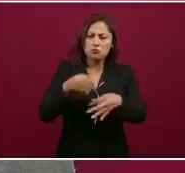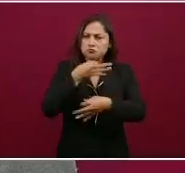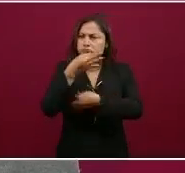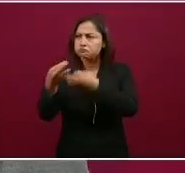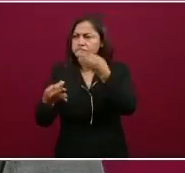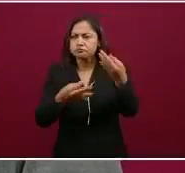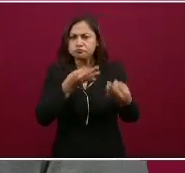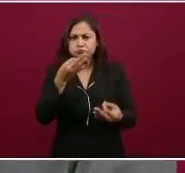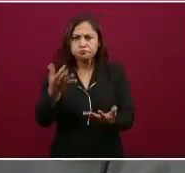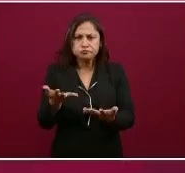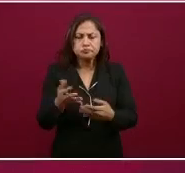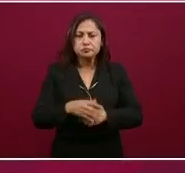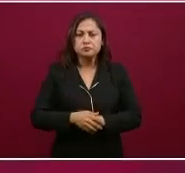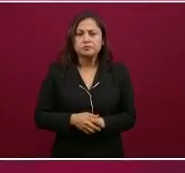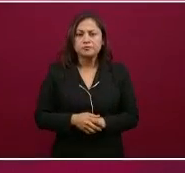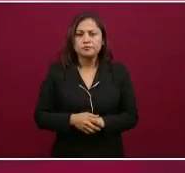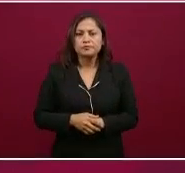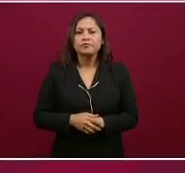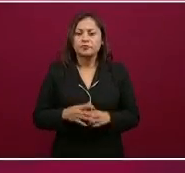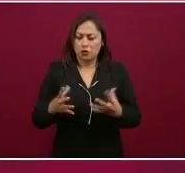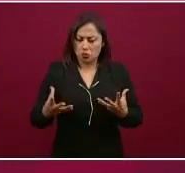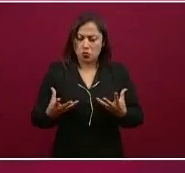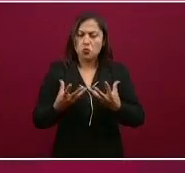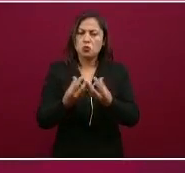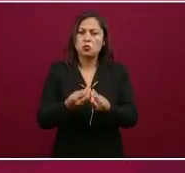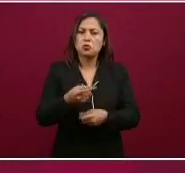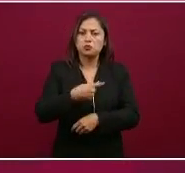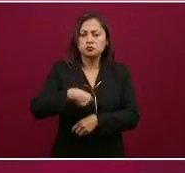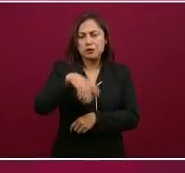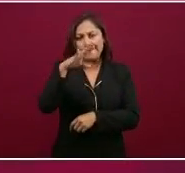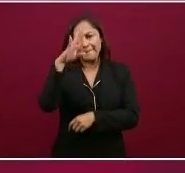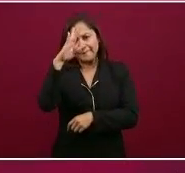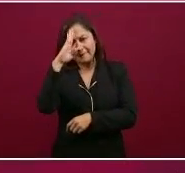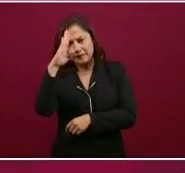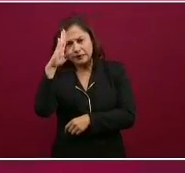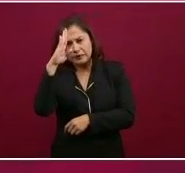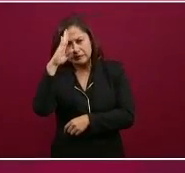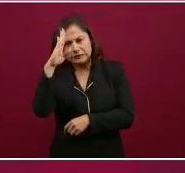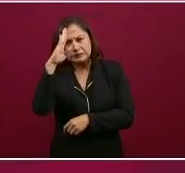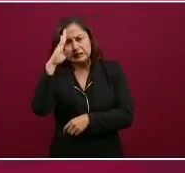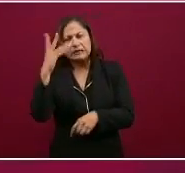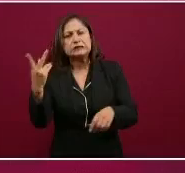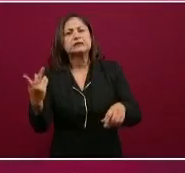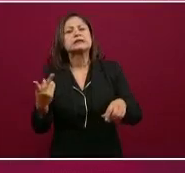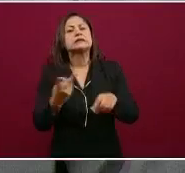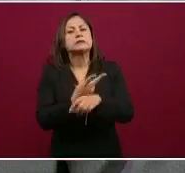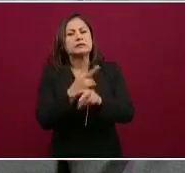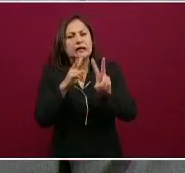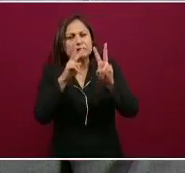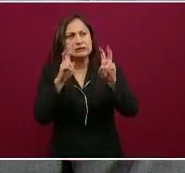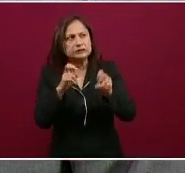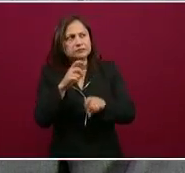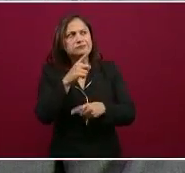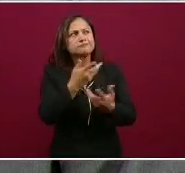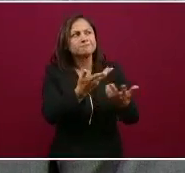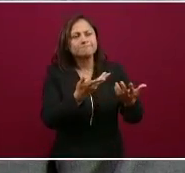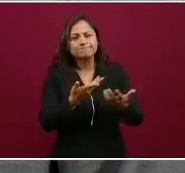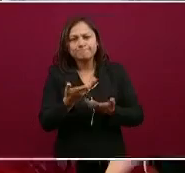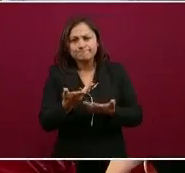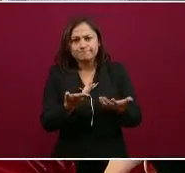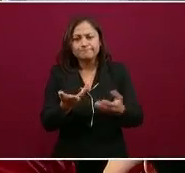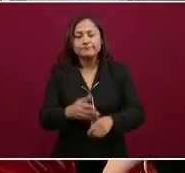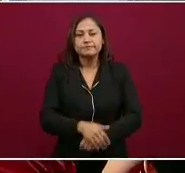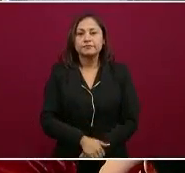conjuntamente analizando, reflexionando sobre este asunto. Y muchas